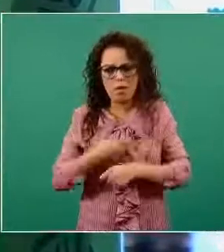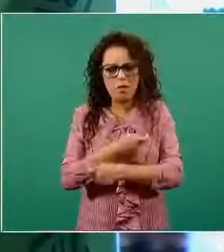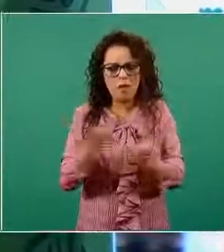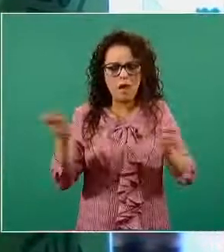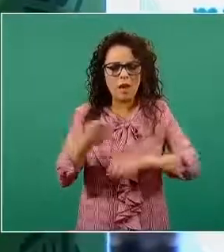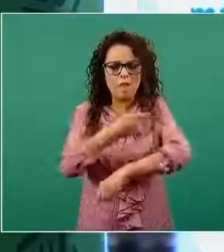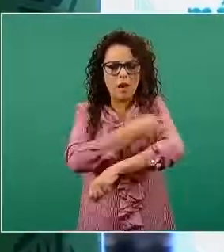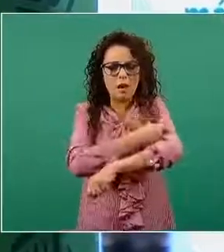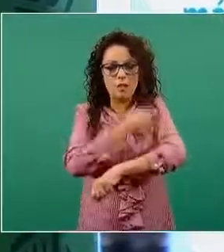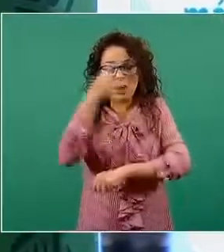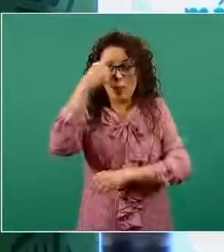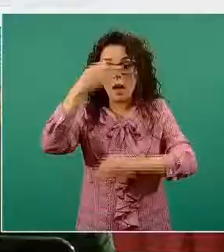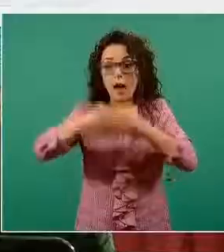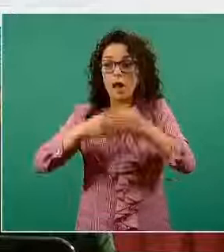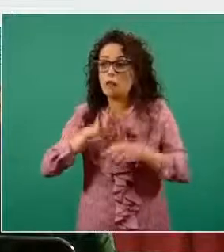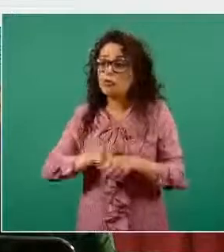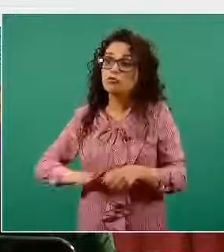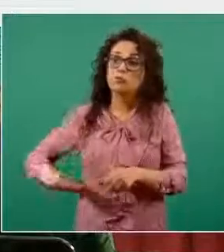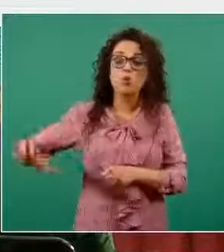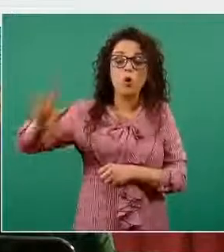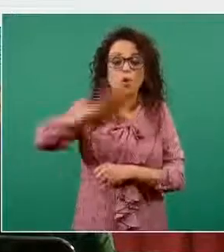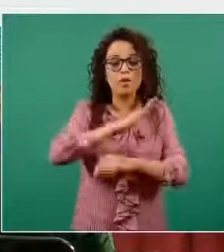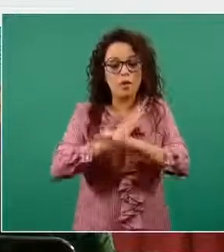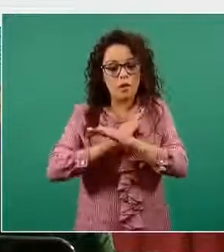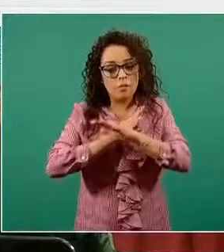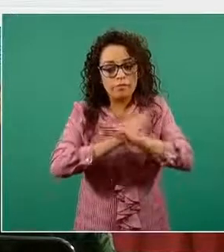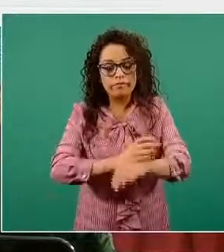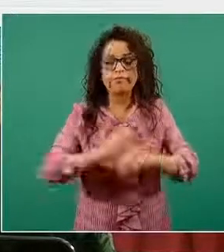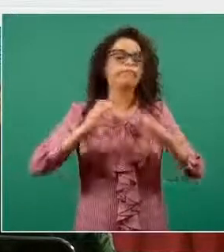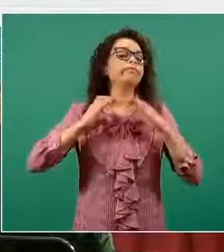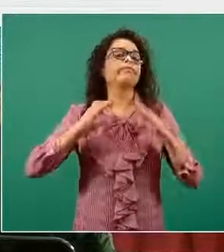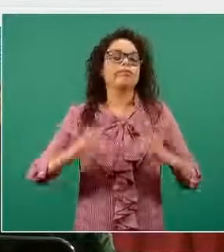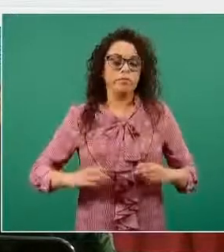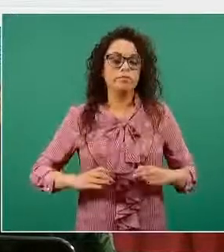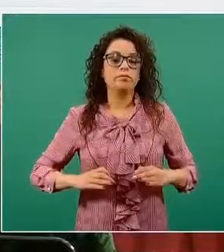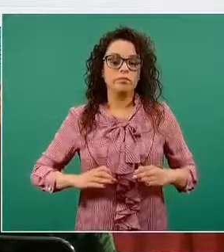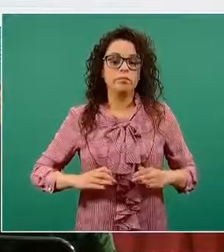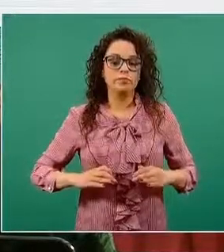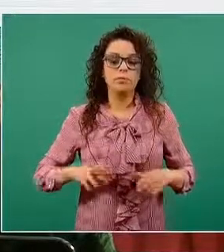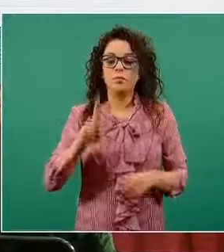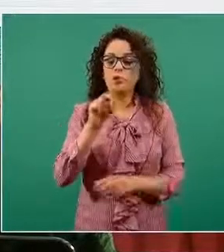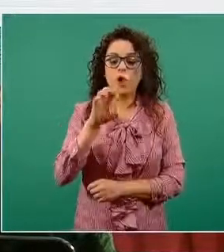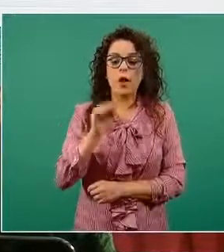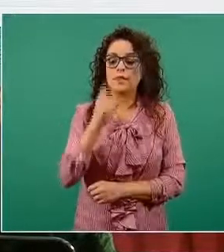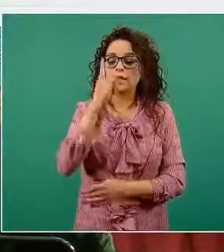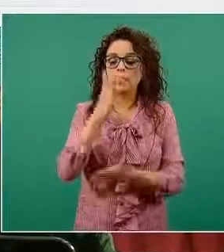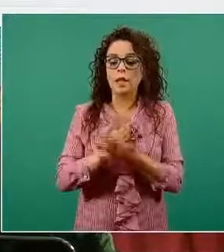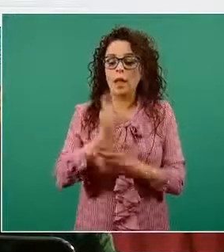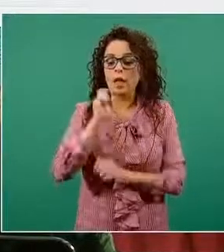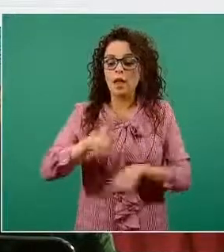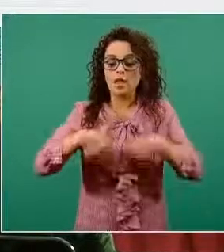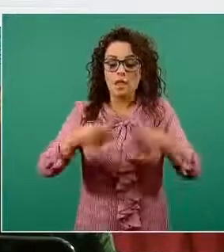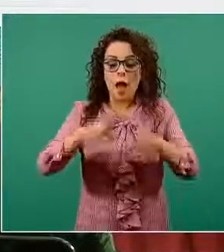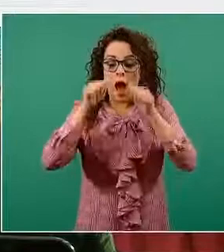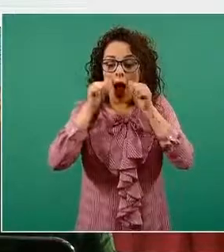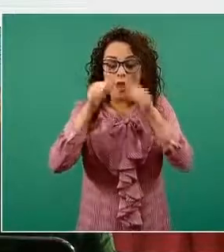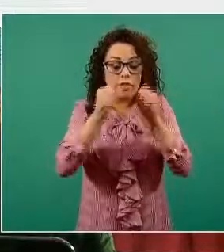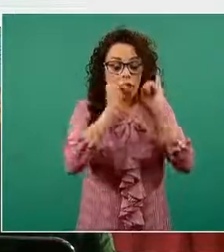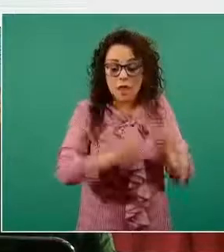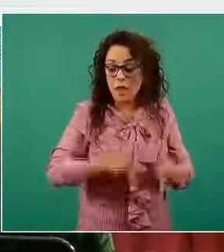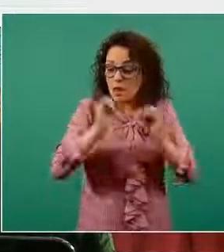propósito poblacional, es un propósito de salud pública, no es un propósito de atención médica